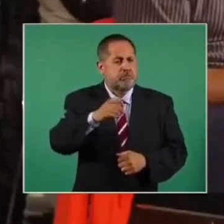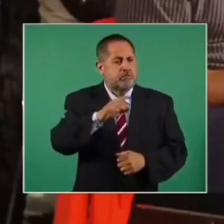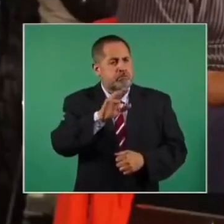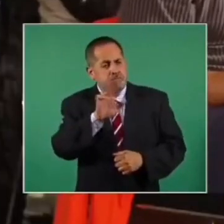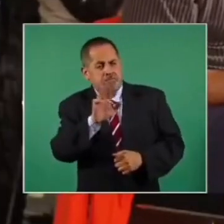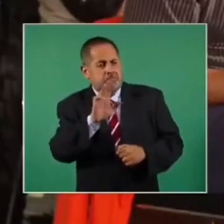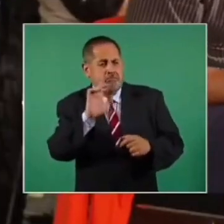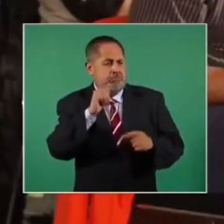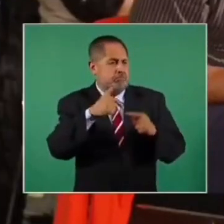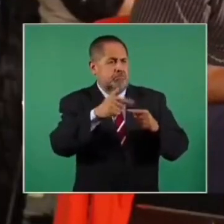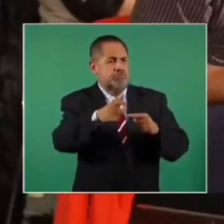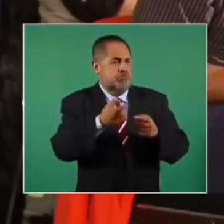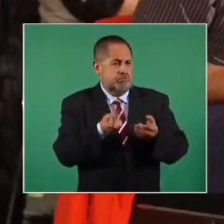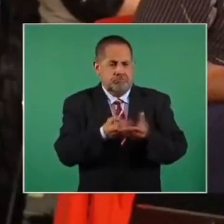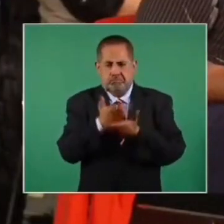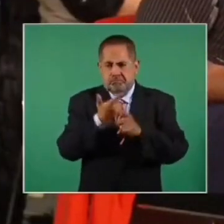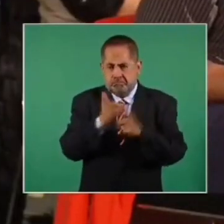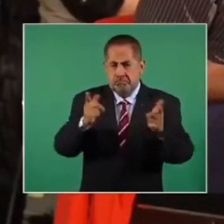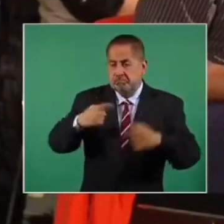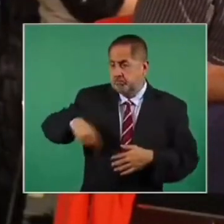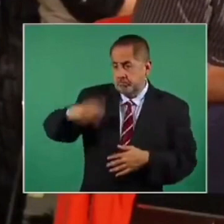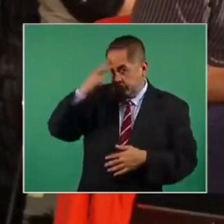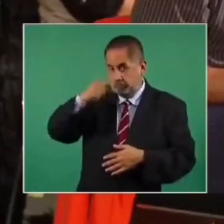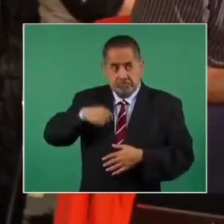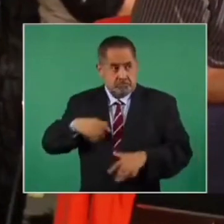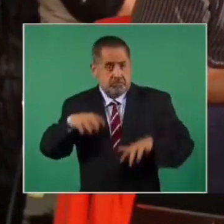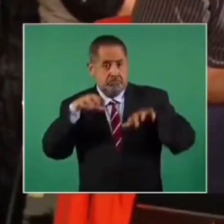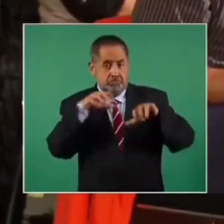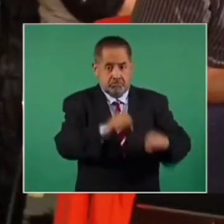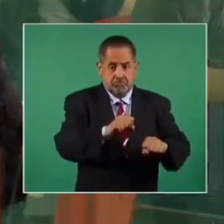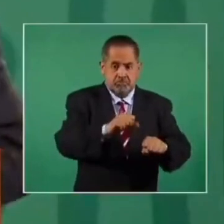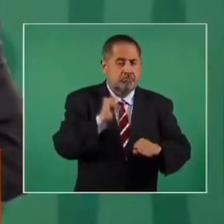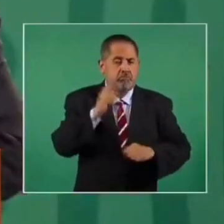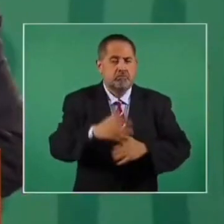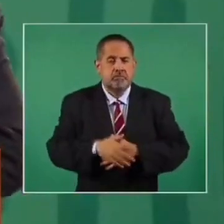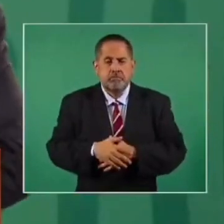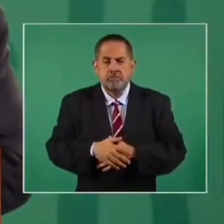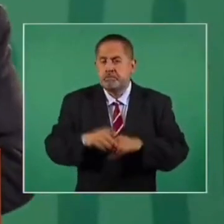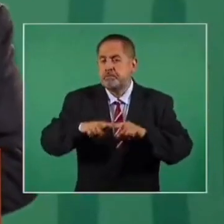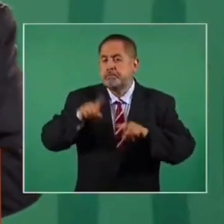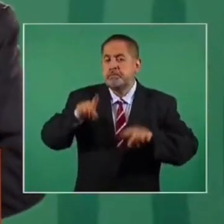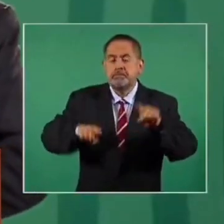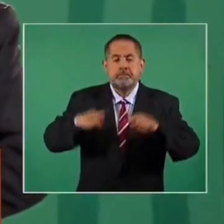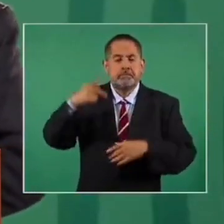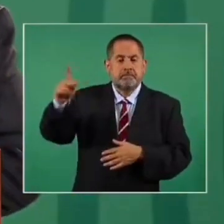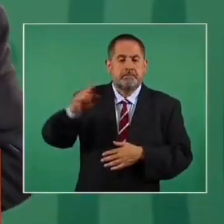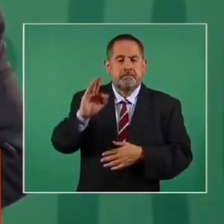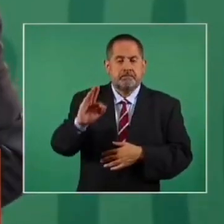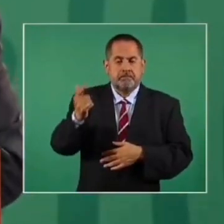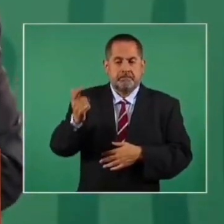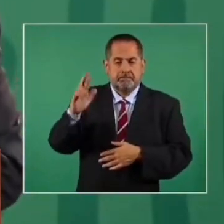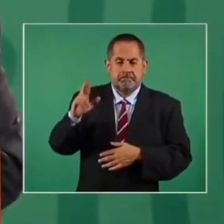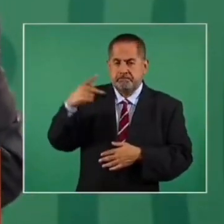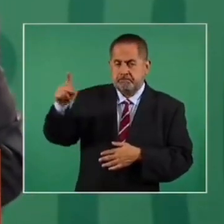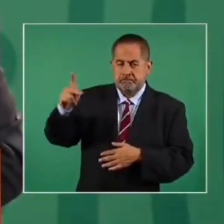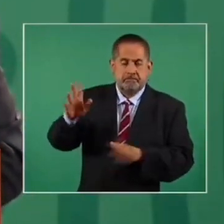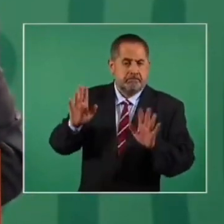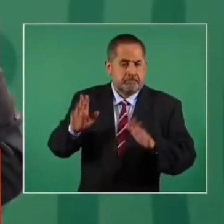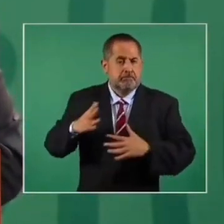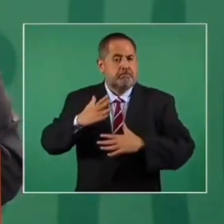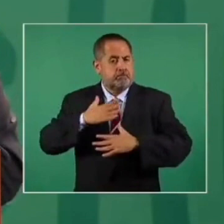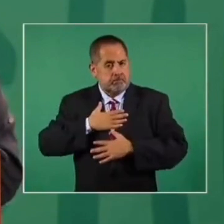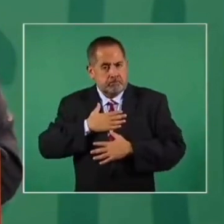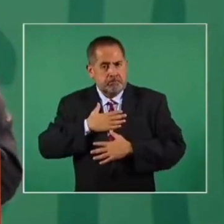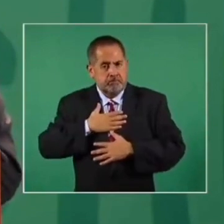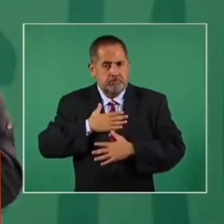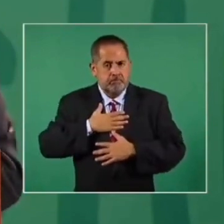argumentos en México para detenerlo en caso de que llegara acá y alguna Dependería investigación? Dependería de la Fiscalía General de la República. Pero por lo que a nosotros